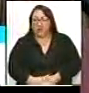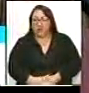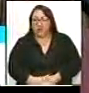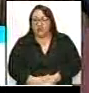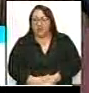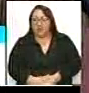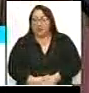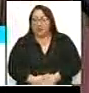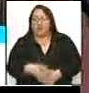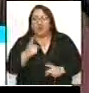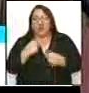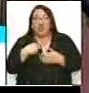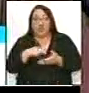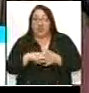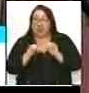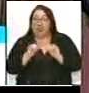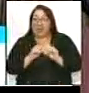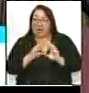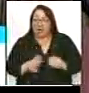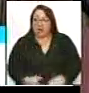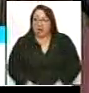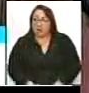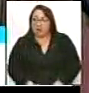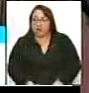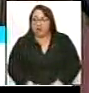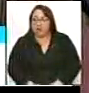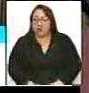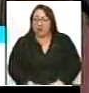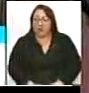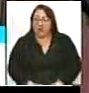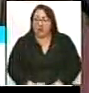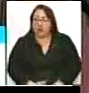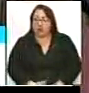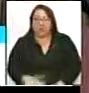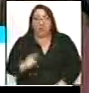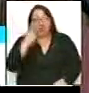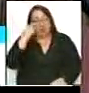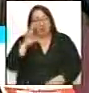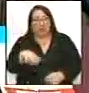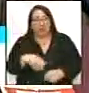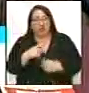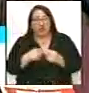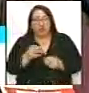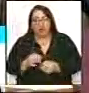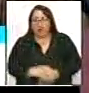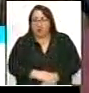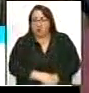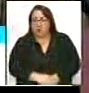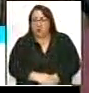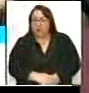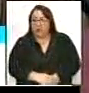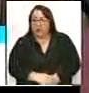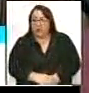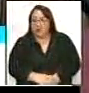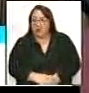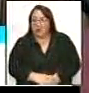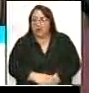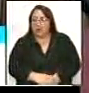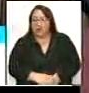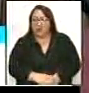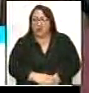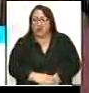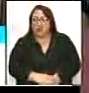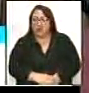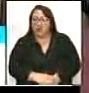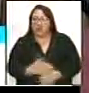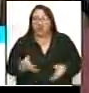veces, tiene que quedar escrito acá, de lo contrario se presta interpretación. Eso es todo lo que quiero añadir al debate, por si acaso, ni a favor ni en contra. Son